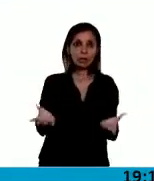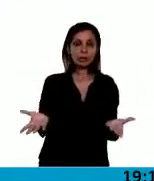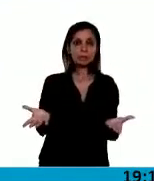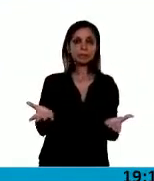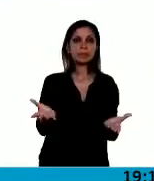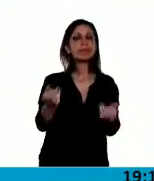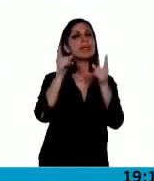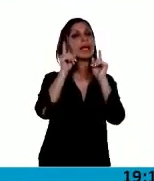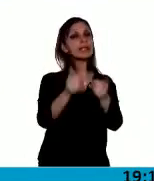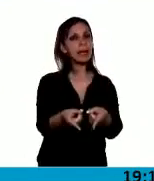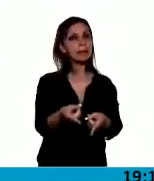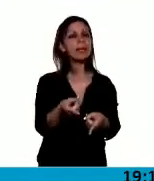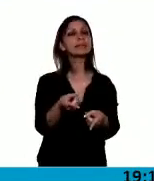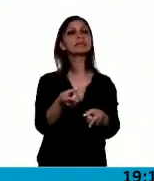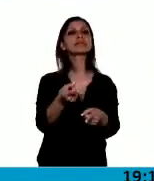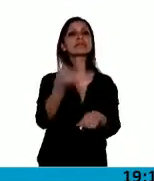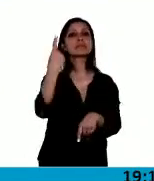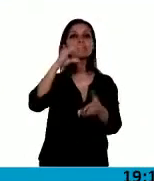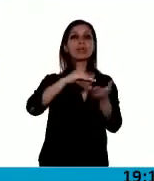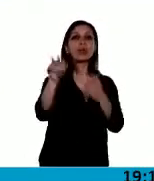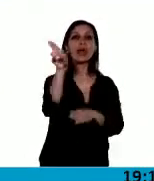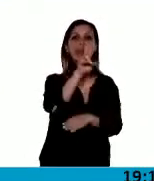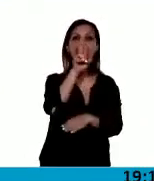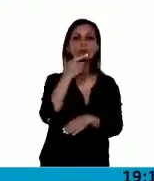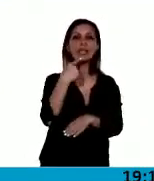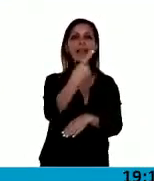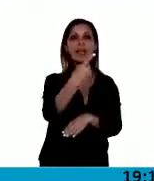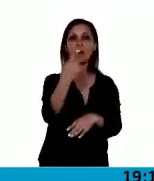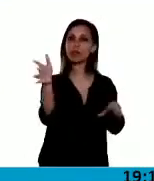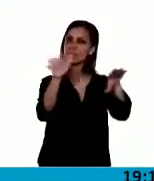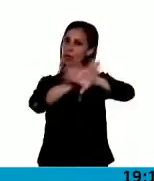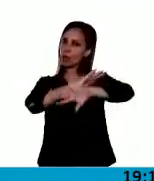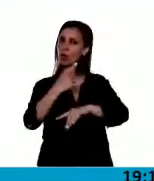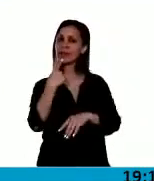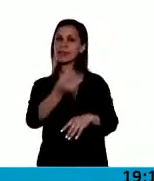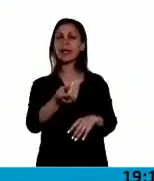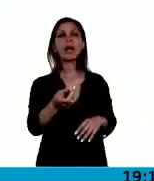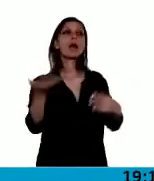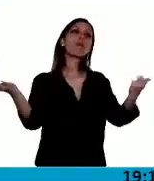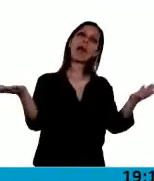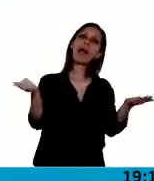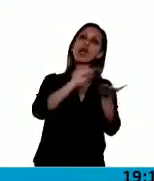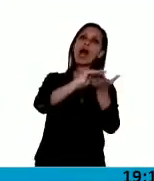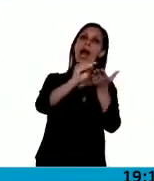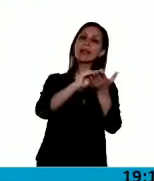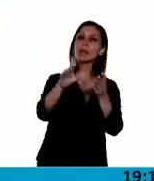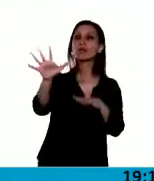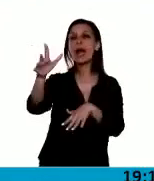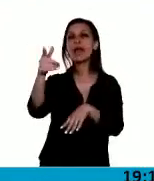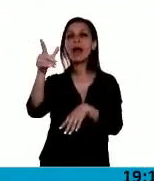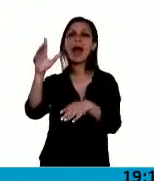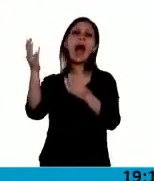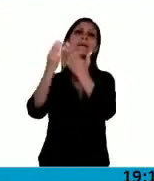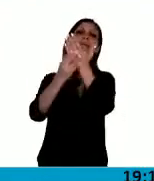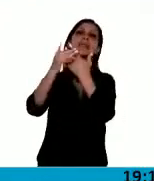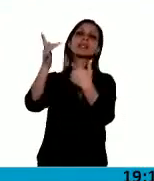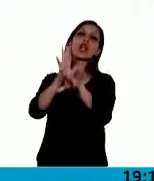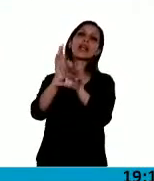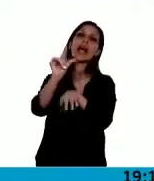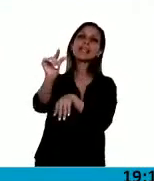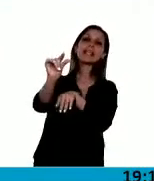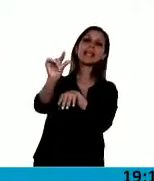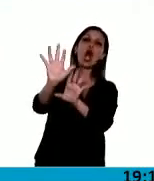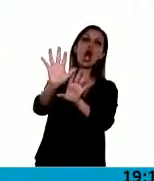dicho una diputada de nuestro bloque y se equivocó diciendo bueno al diputado le queda chica el ministro le queda chico el